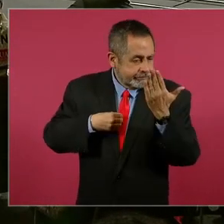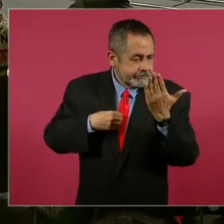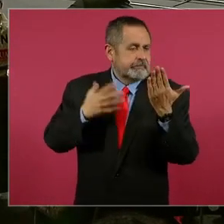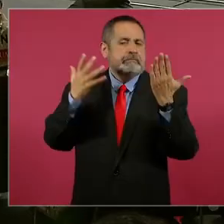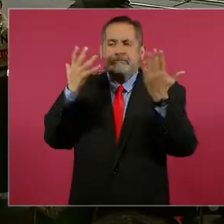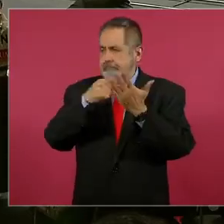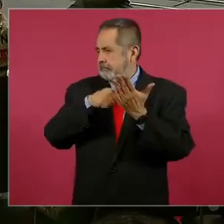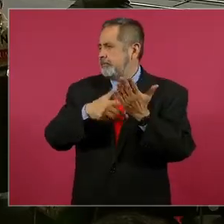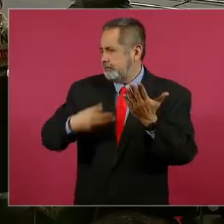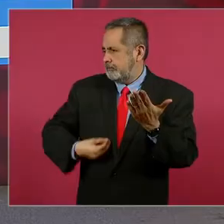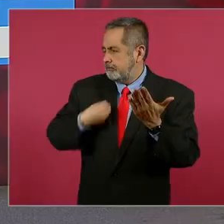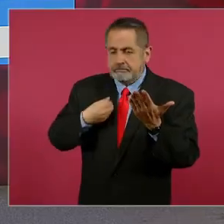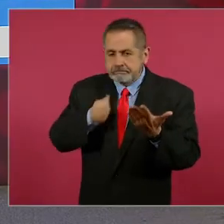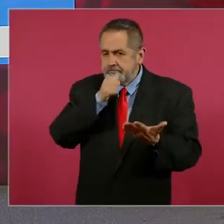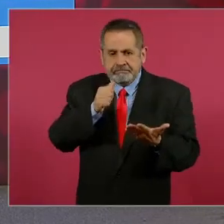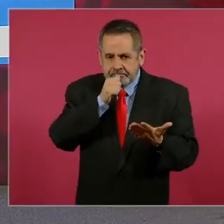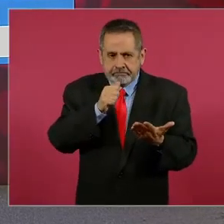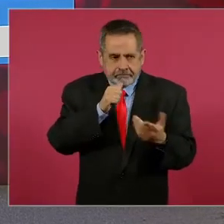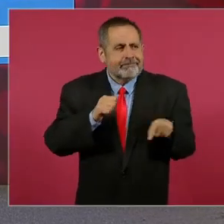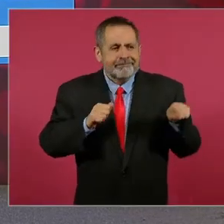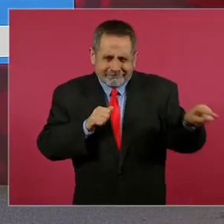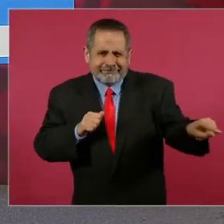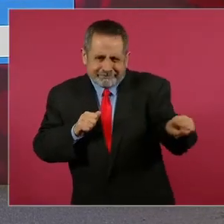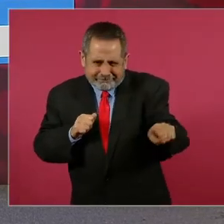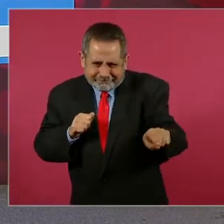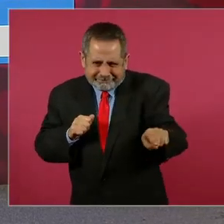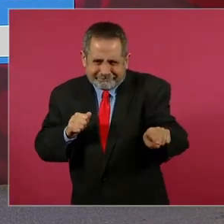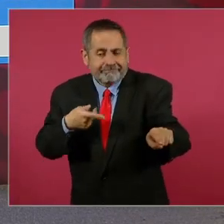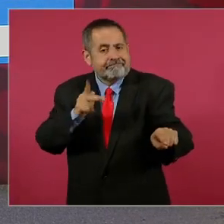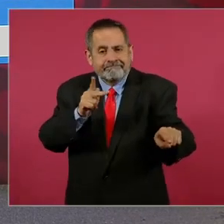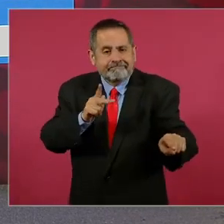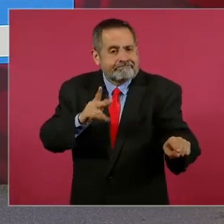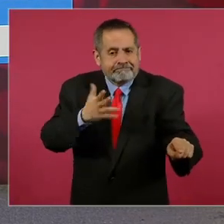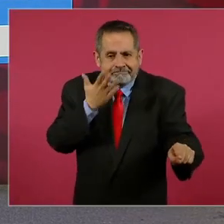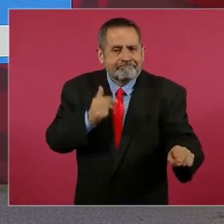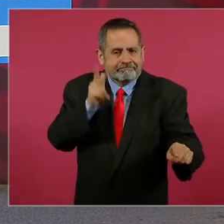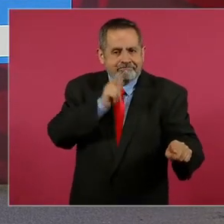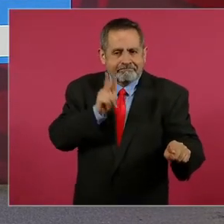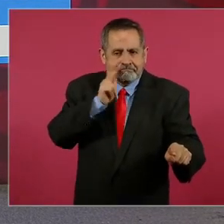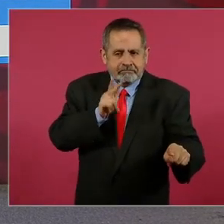que por cierto vamos a dedicar ahora,